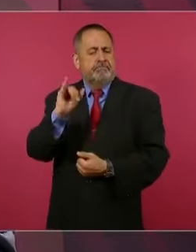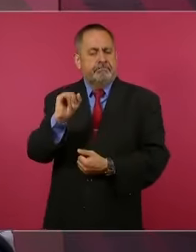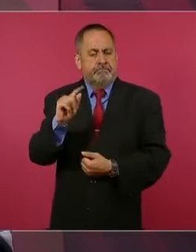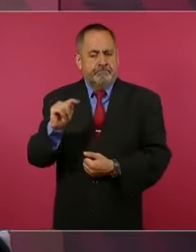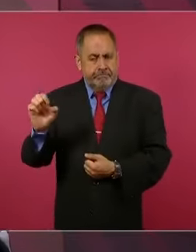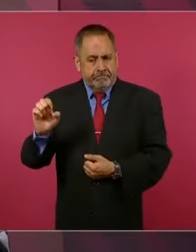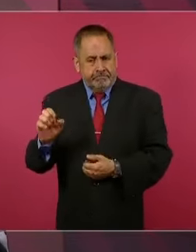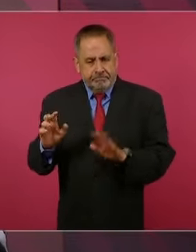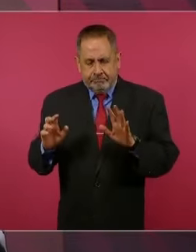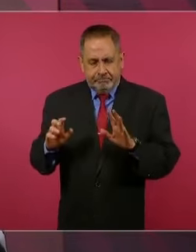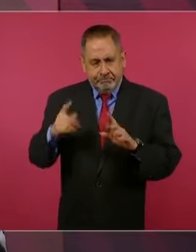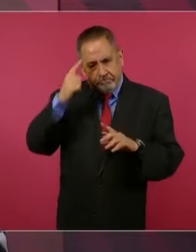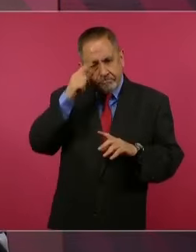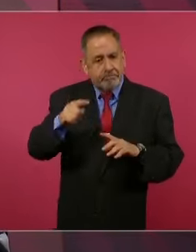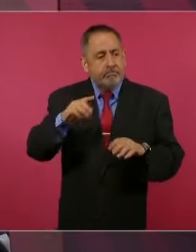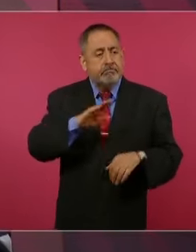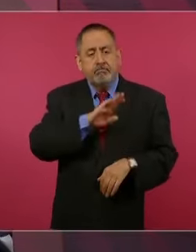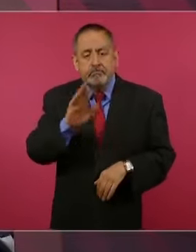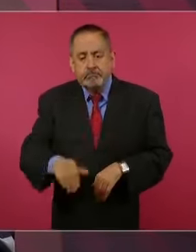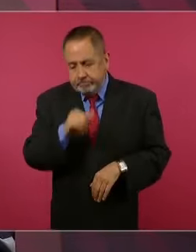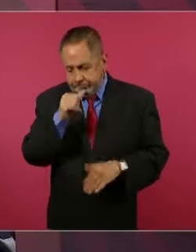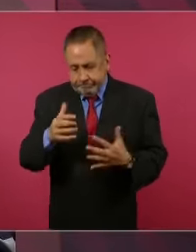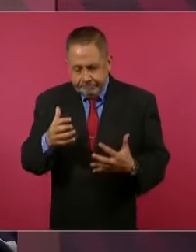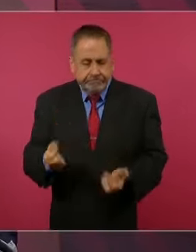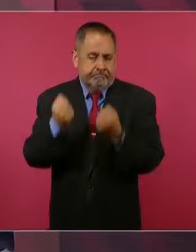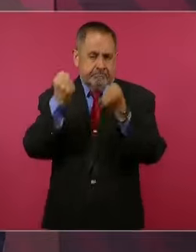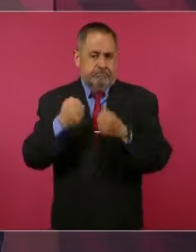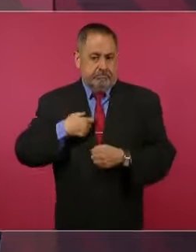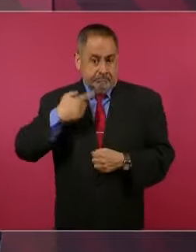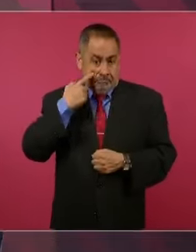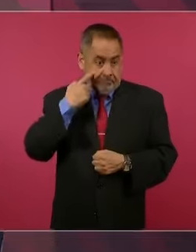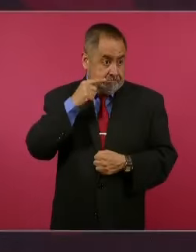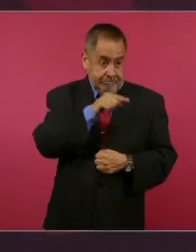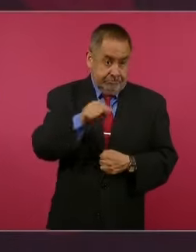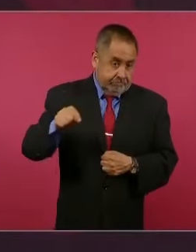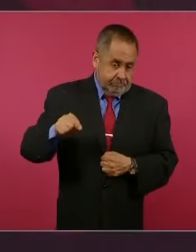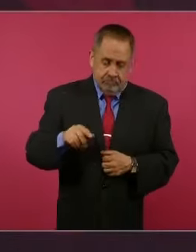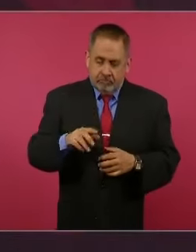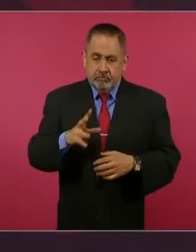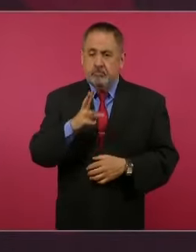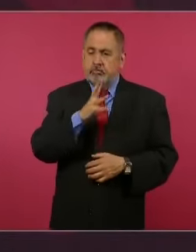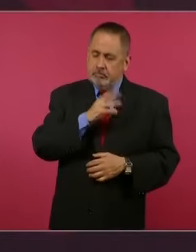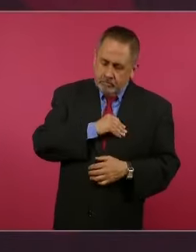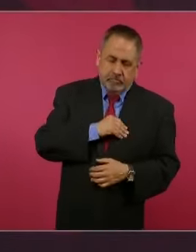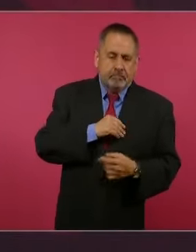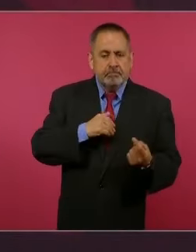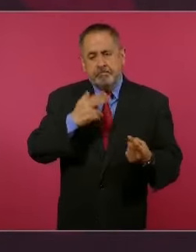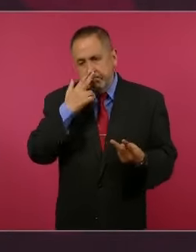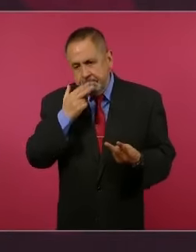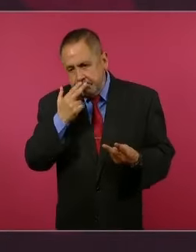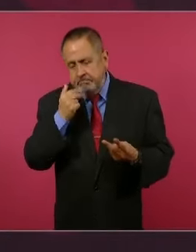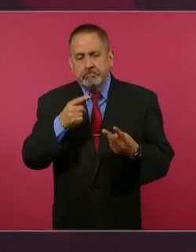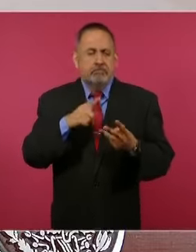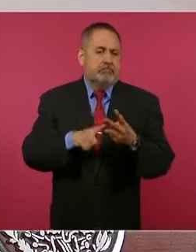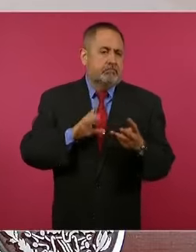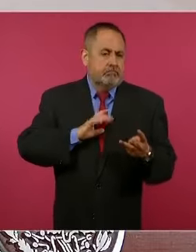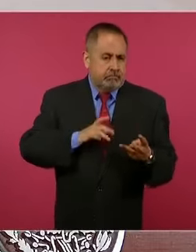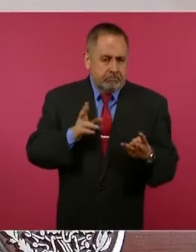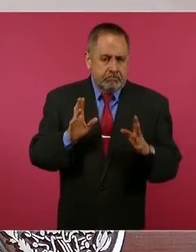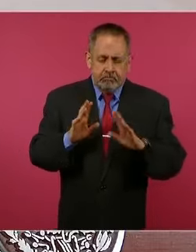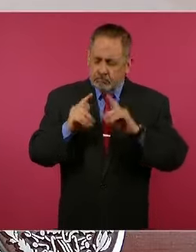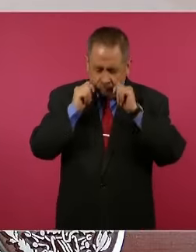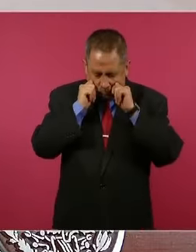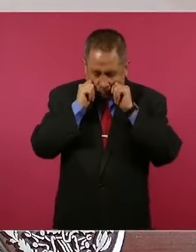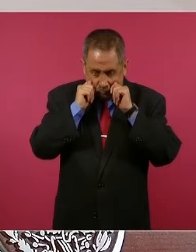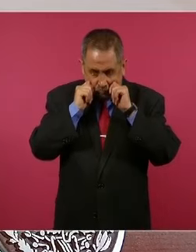principales causas de muerte este que es infarto que es la diabetes que es el